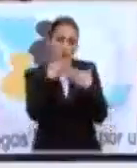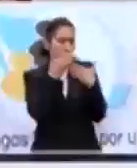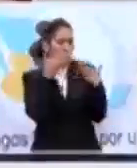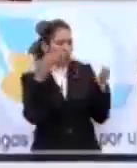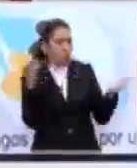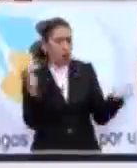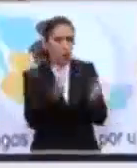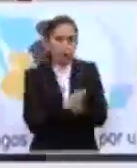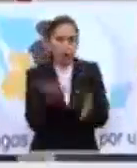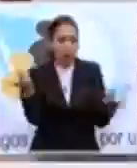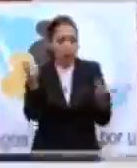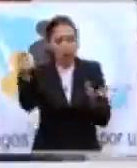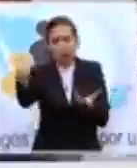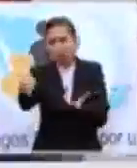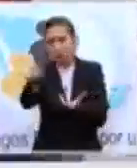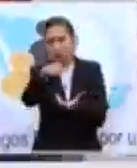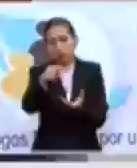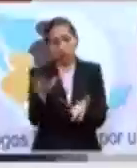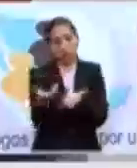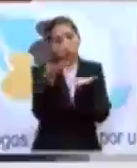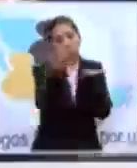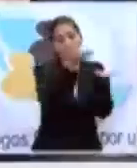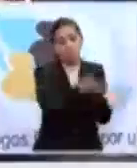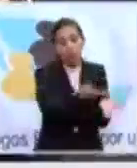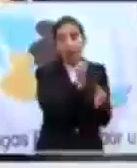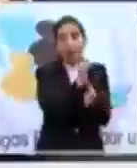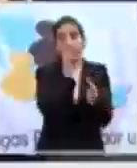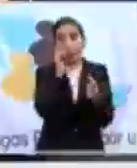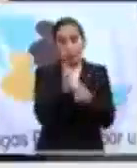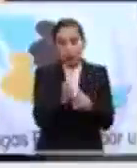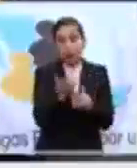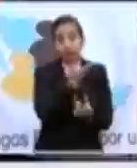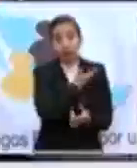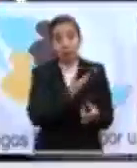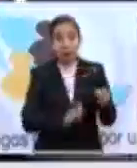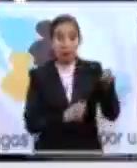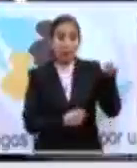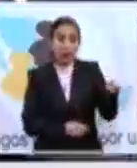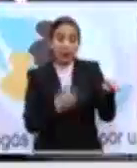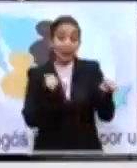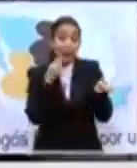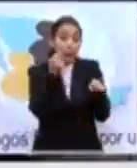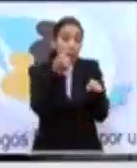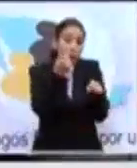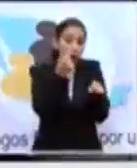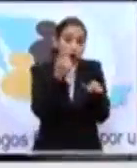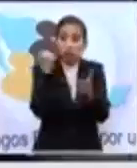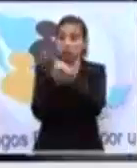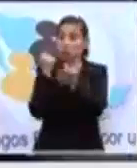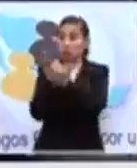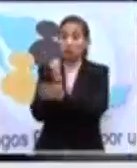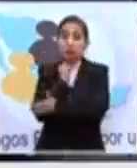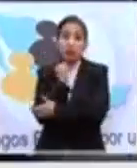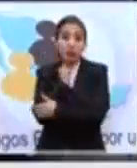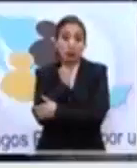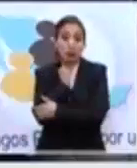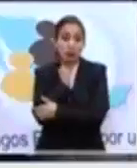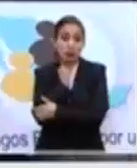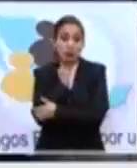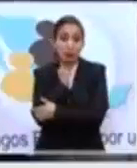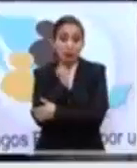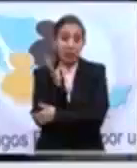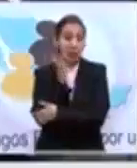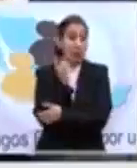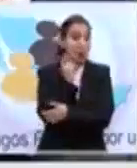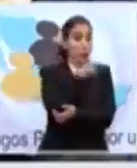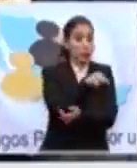abierto, háganme llegar las cosas. Entonces, el presidente tiene menos posibilidades de exigirle al Senado y a la